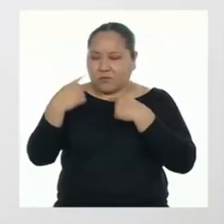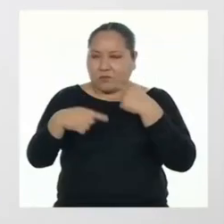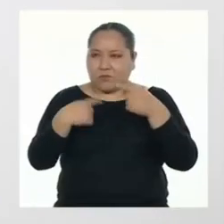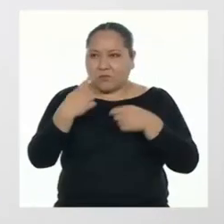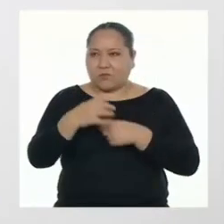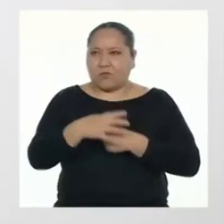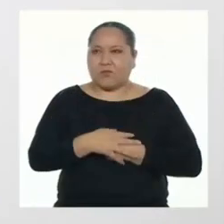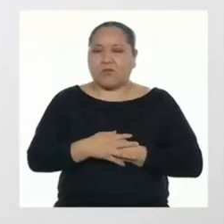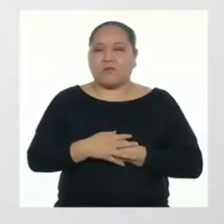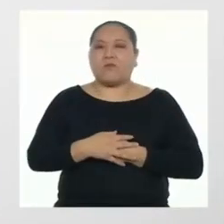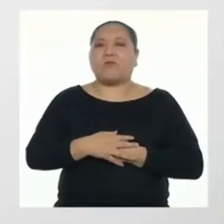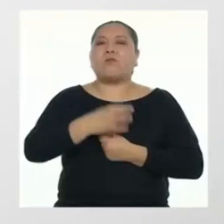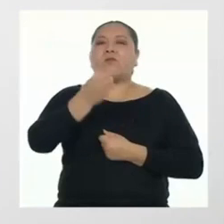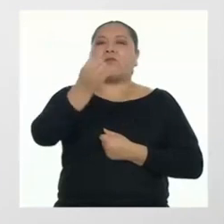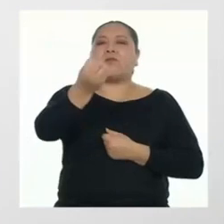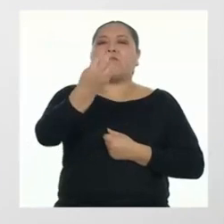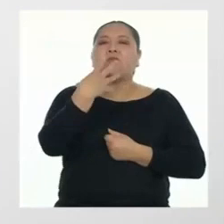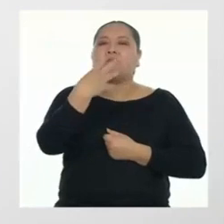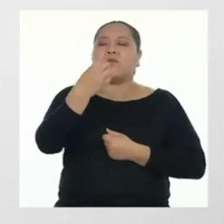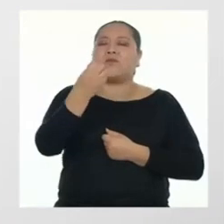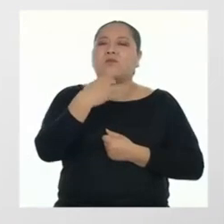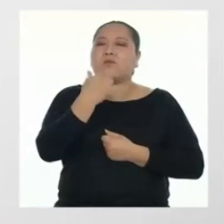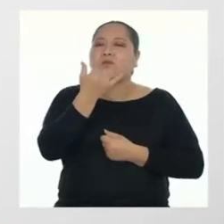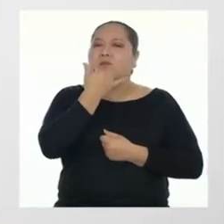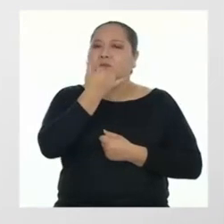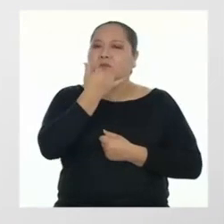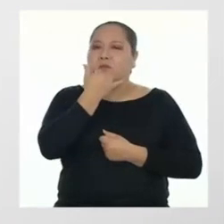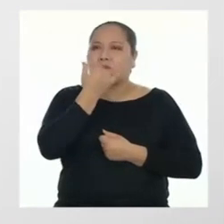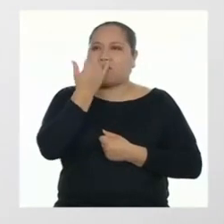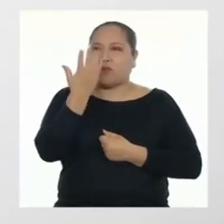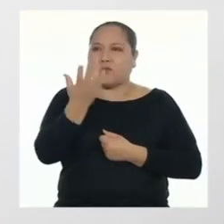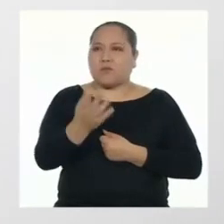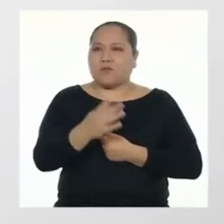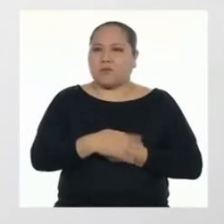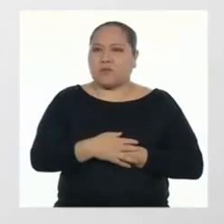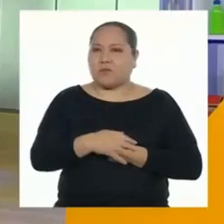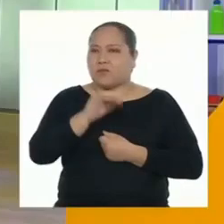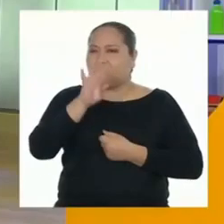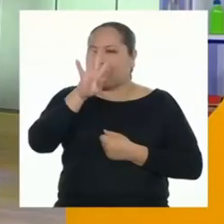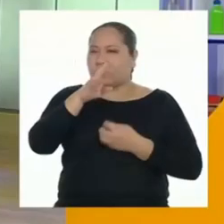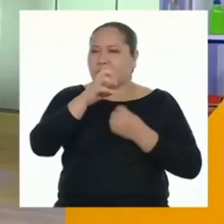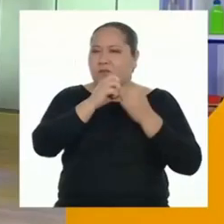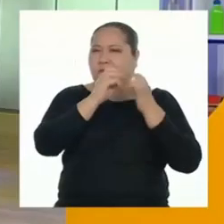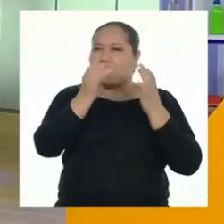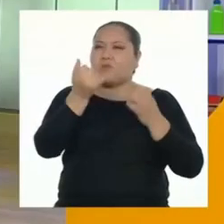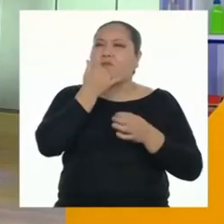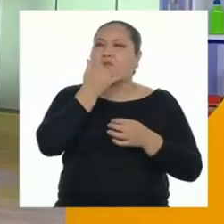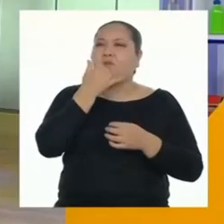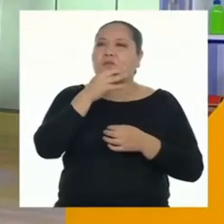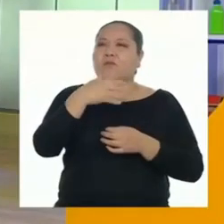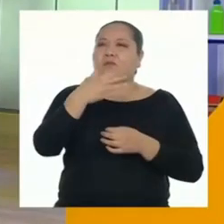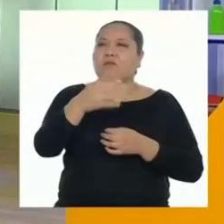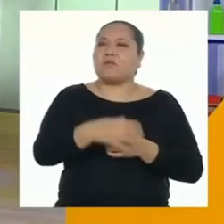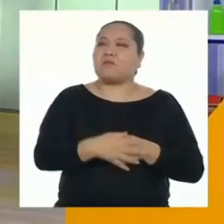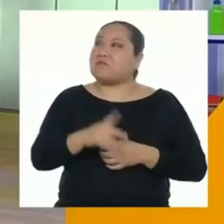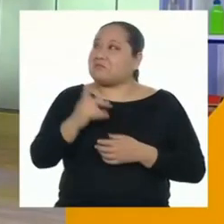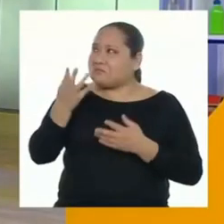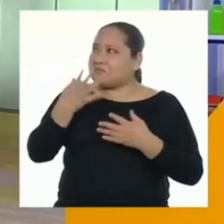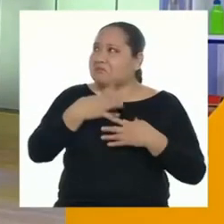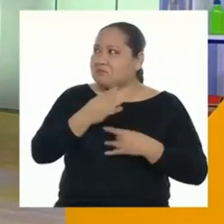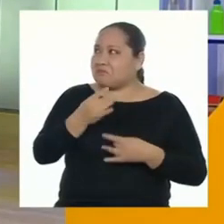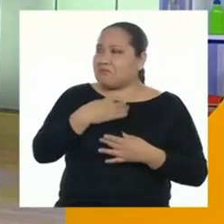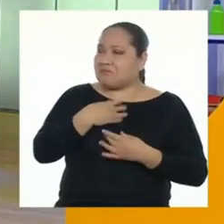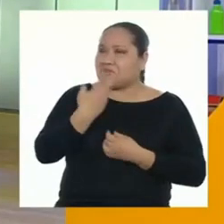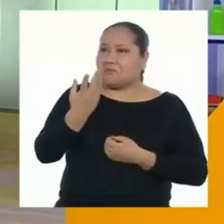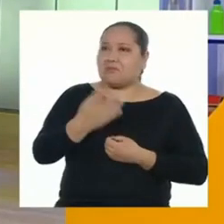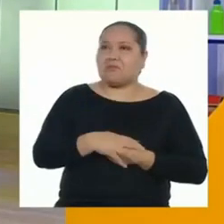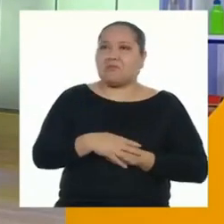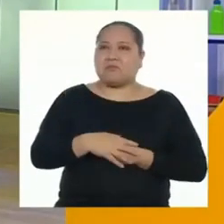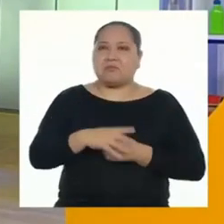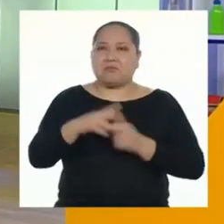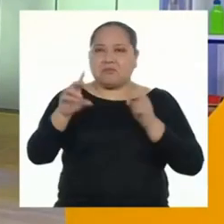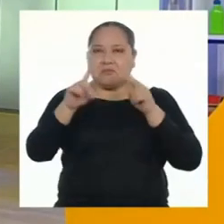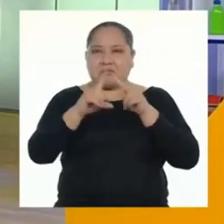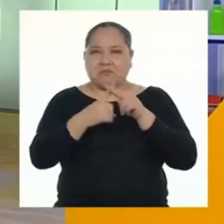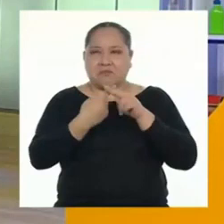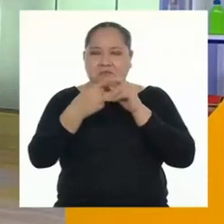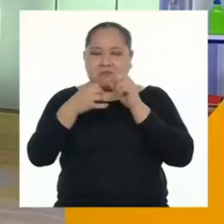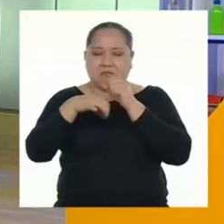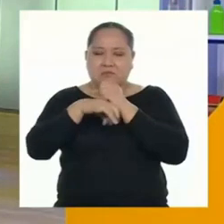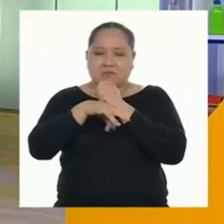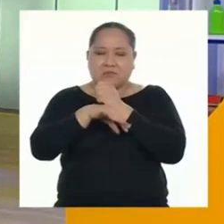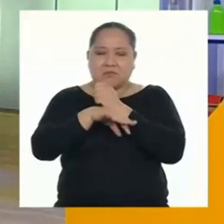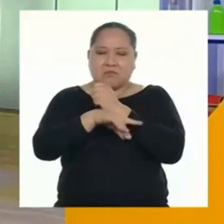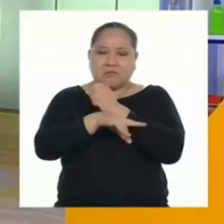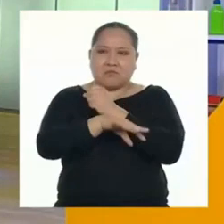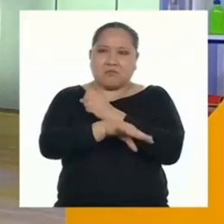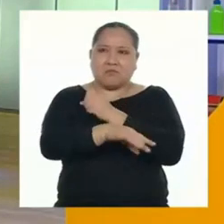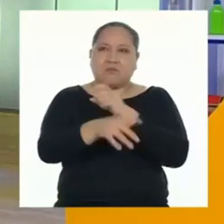día. Ahora cuéntanos, ¿qué sucedió con las cebollas después de ese tiempo? Sucedieron cosas muy interesantes. Comenzaron a salir